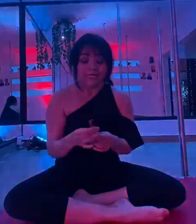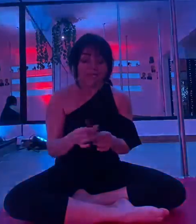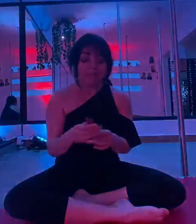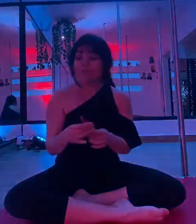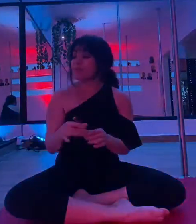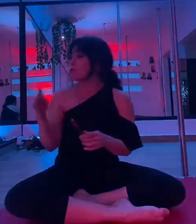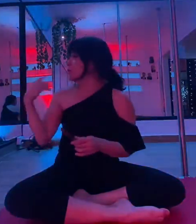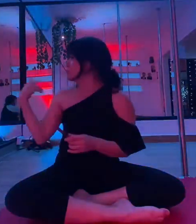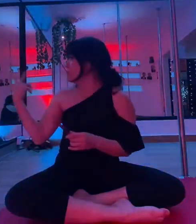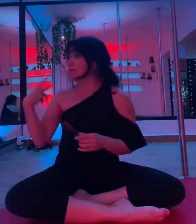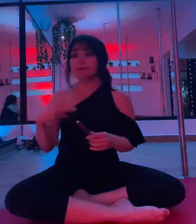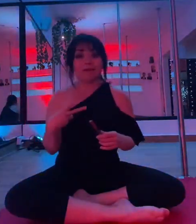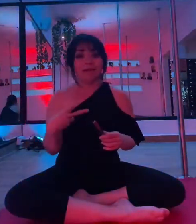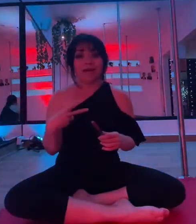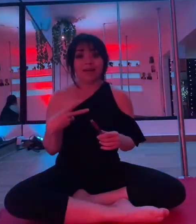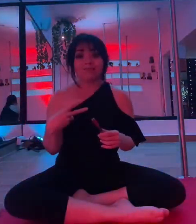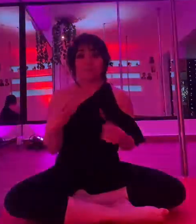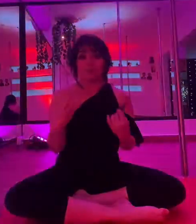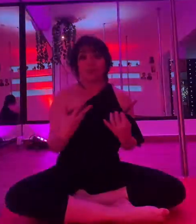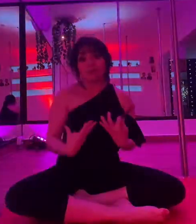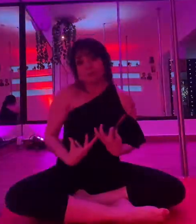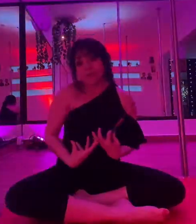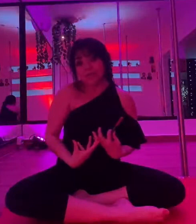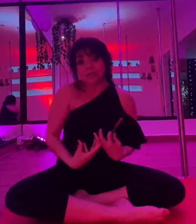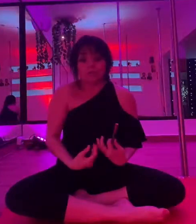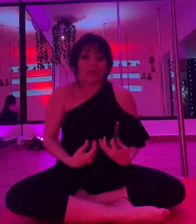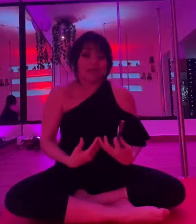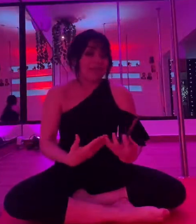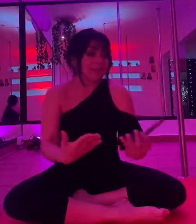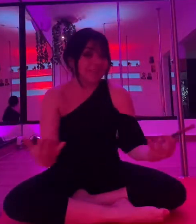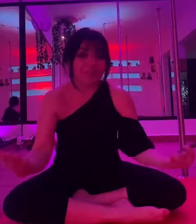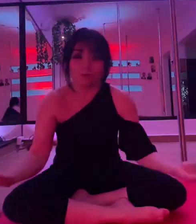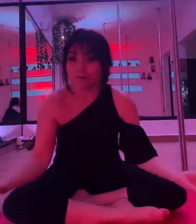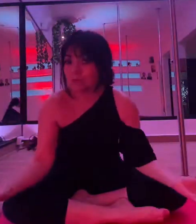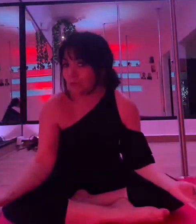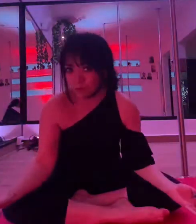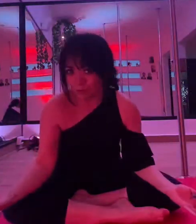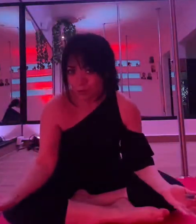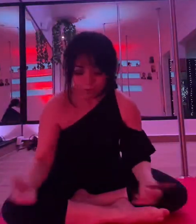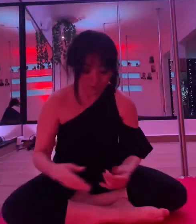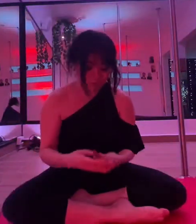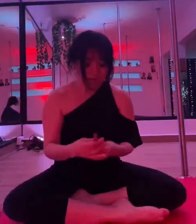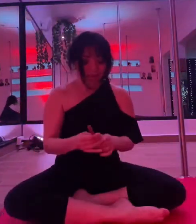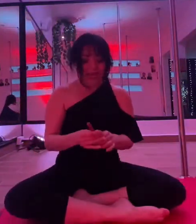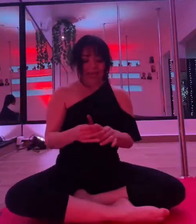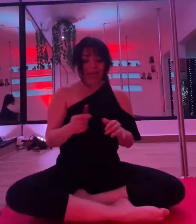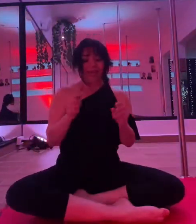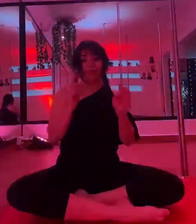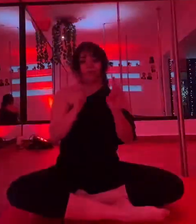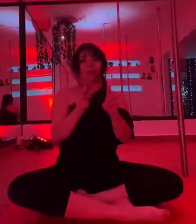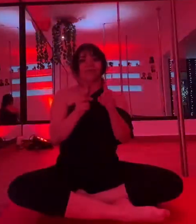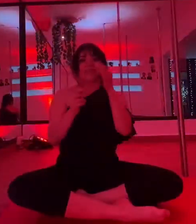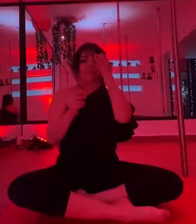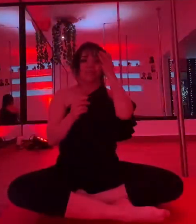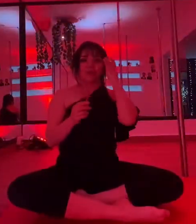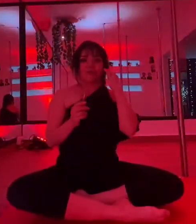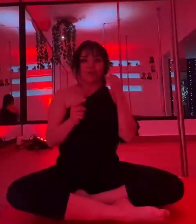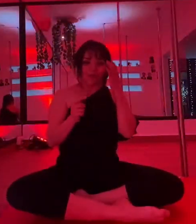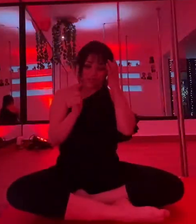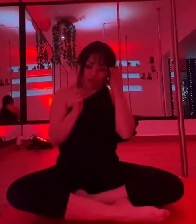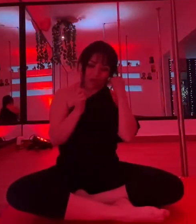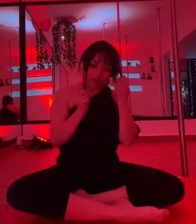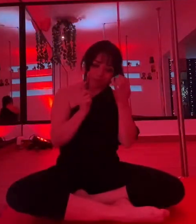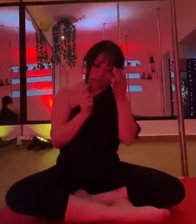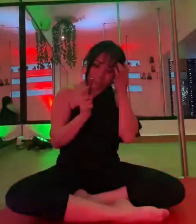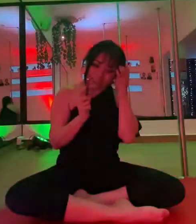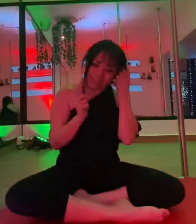mejor. Y cuando yo ya me vea, me voy a ver bien y voy a querer hacer las cosas mucho mejor. Cuando van a sacarse una